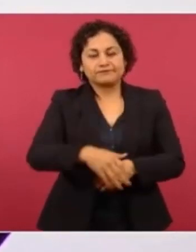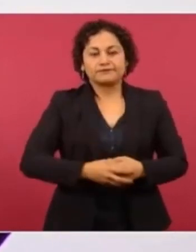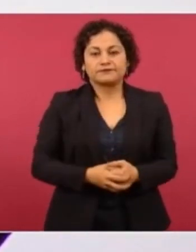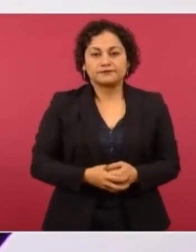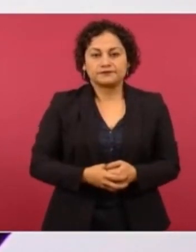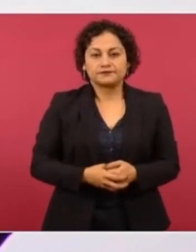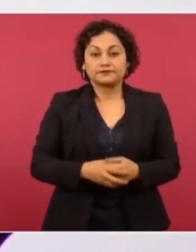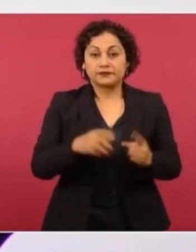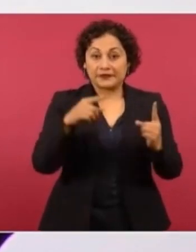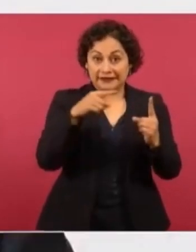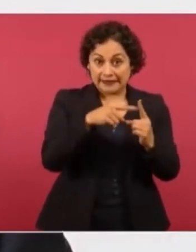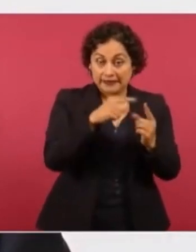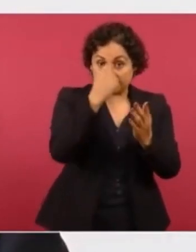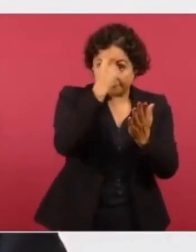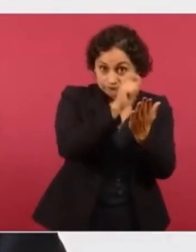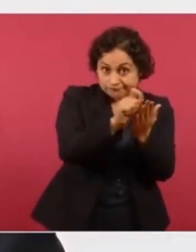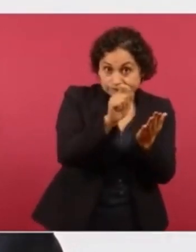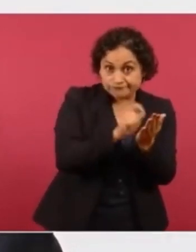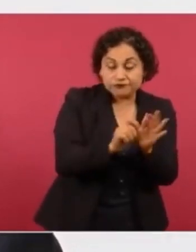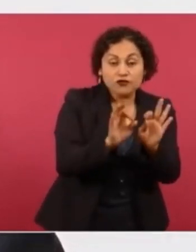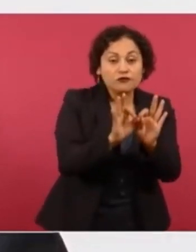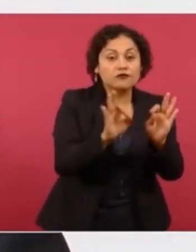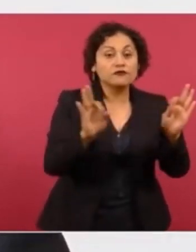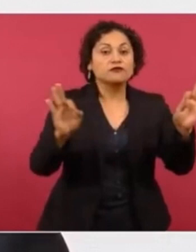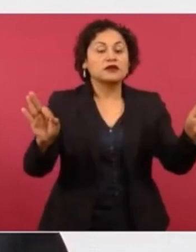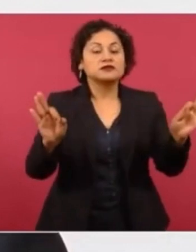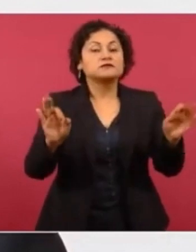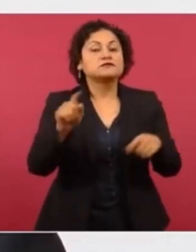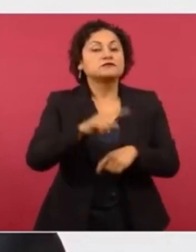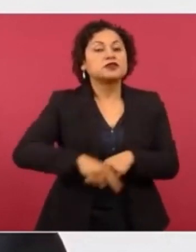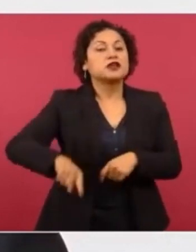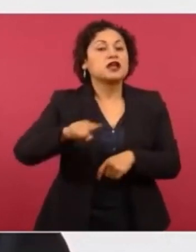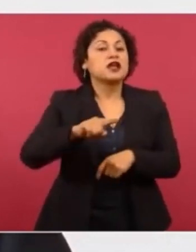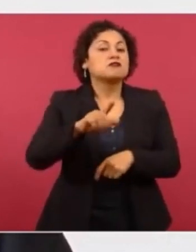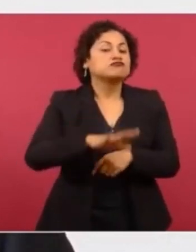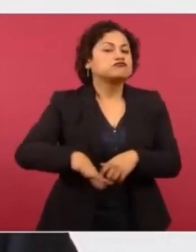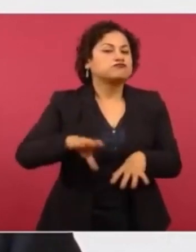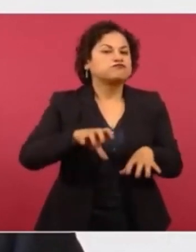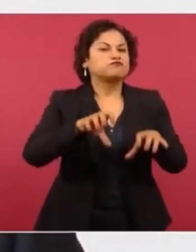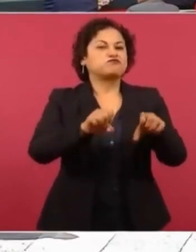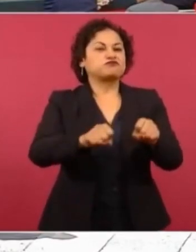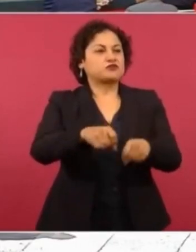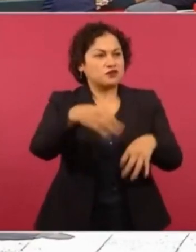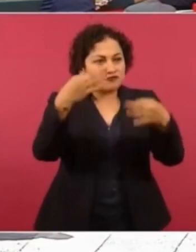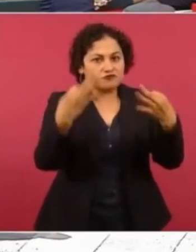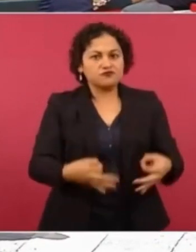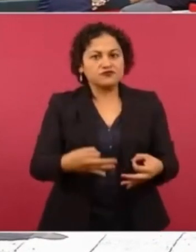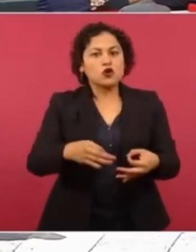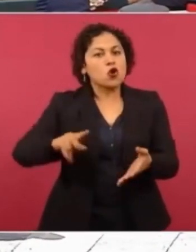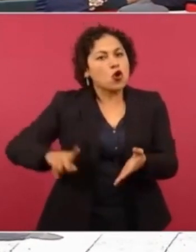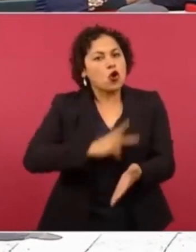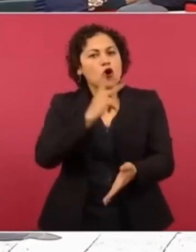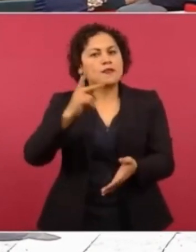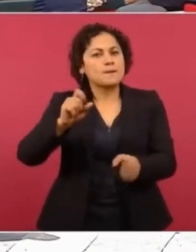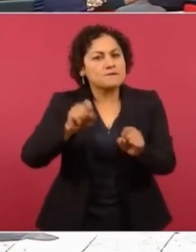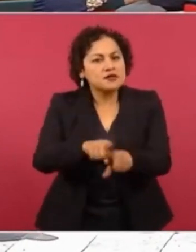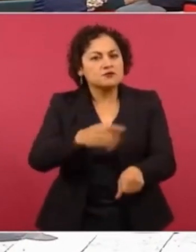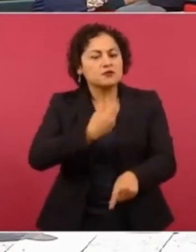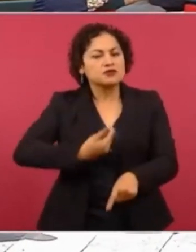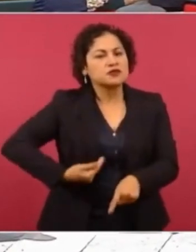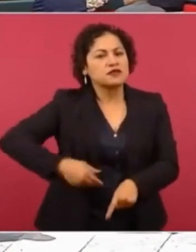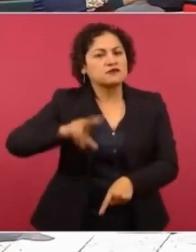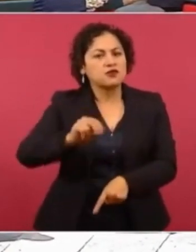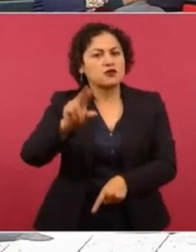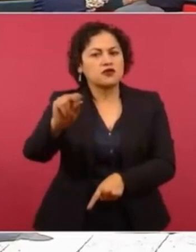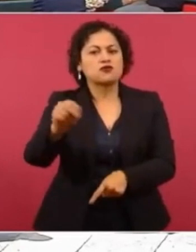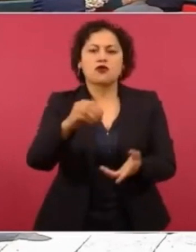incluir el lema sufragio efectivo no reelección también incorporó la importancia del conocimiento de la historia y la